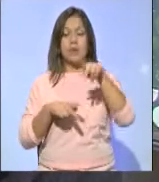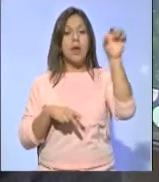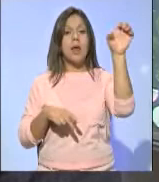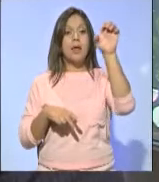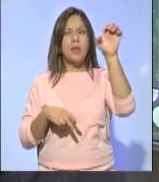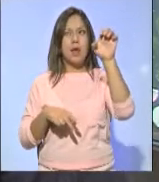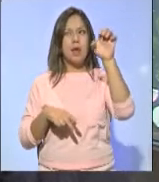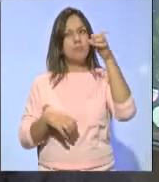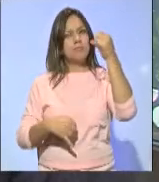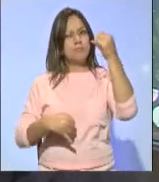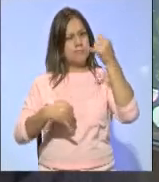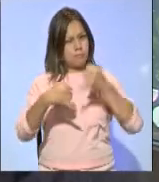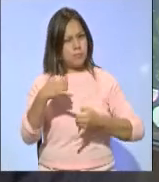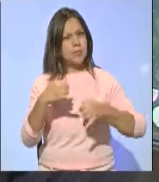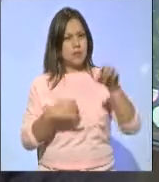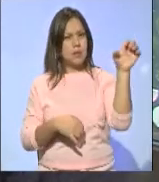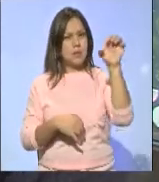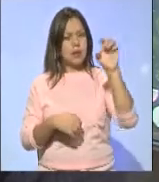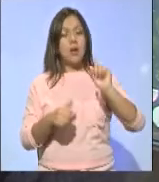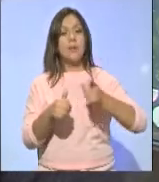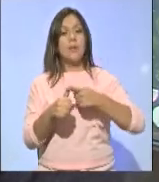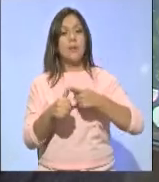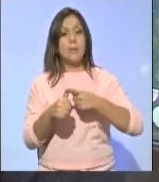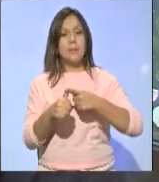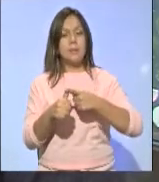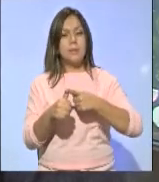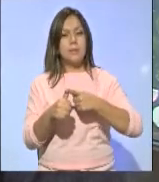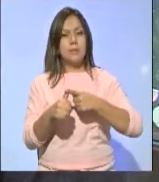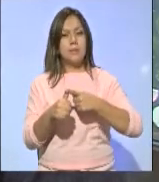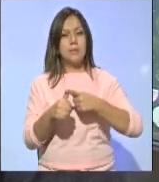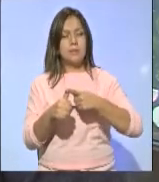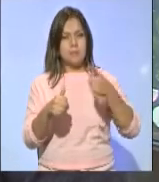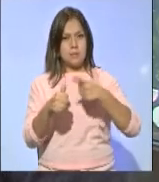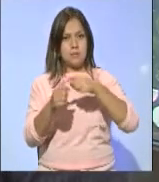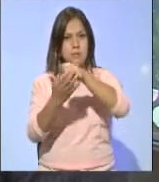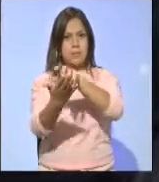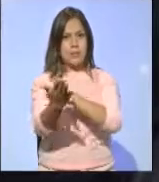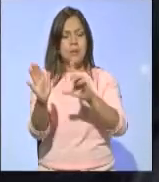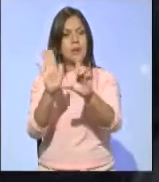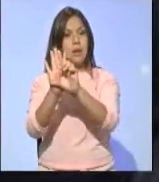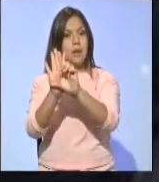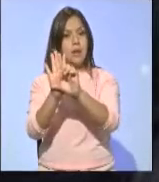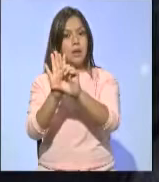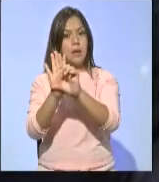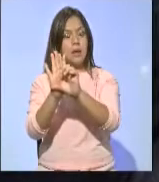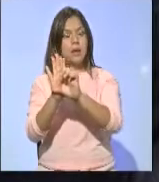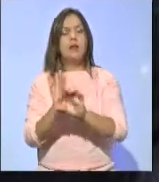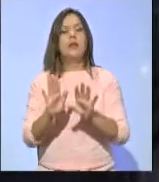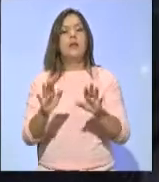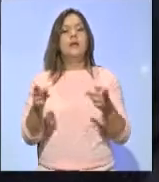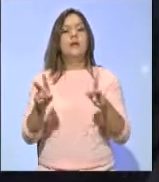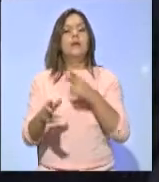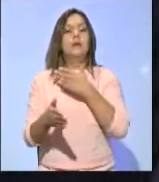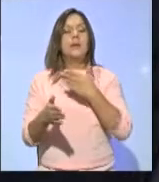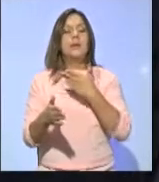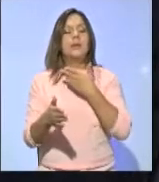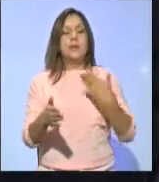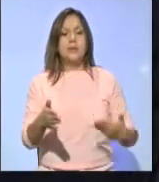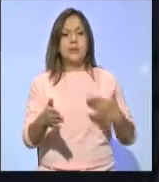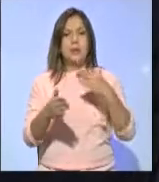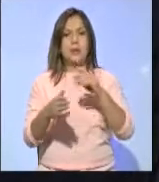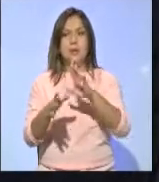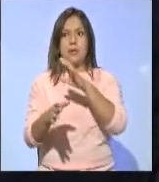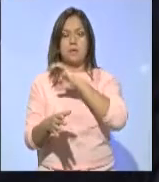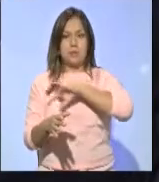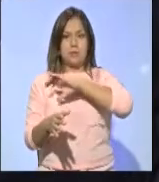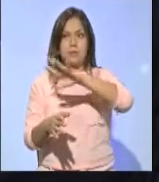de enero, tener el primer borrador del proyecto de ley. El presidente del Consorcio de Gobiernos Autónomos